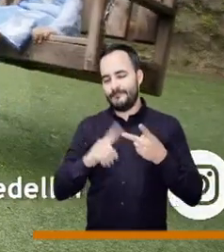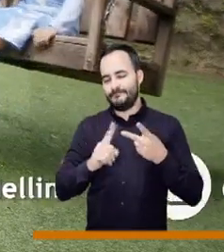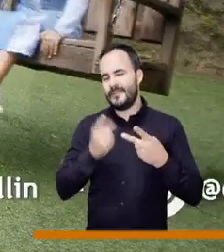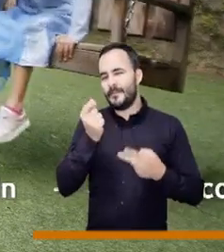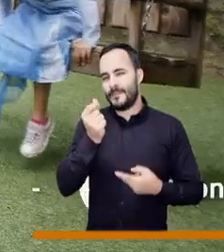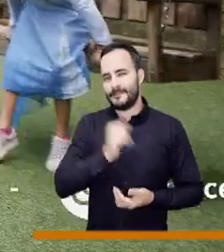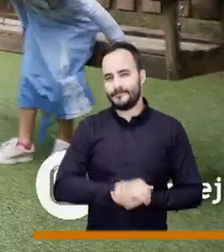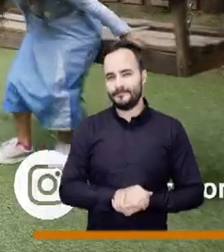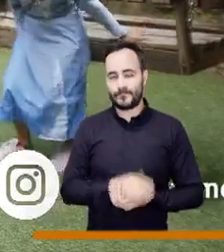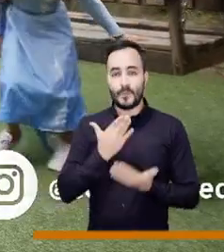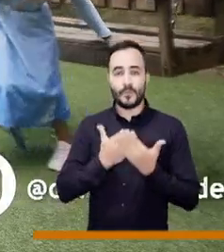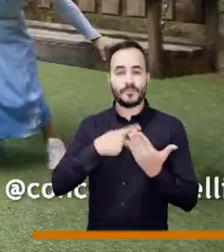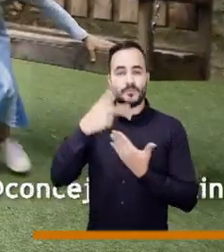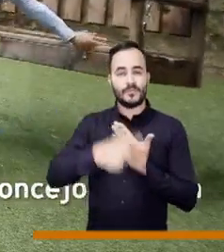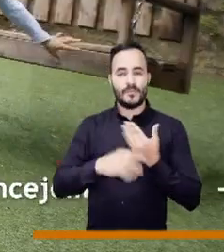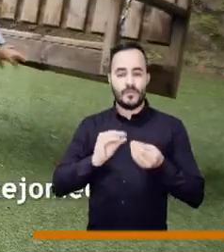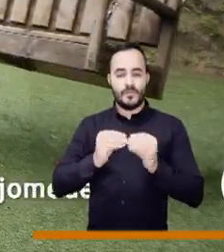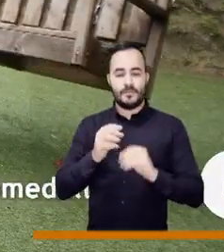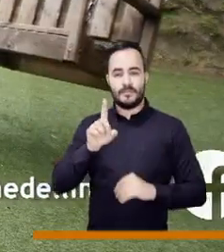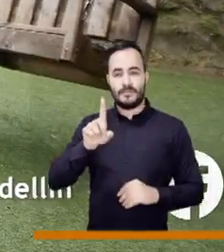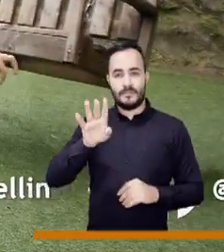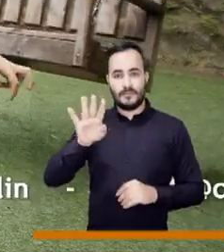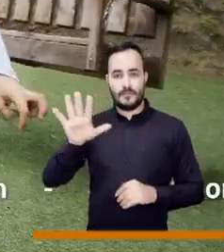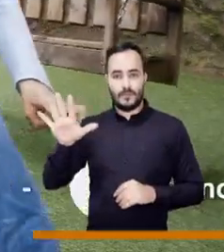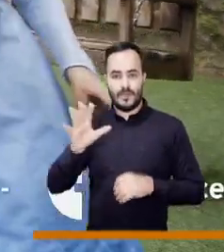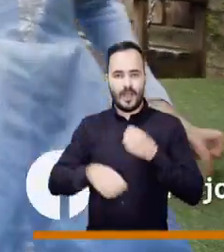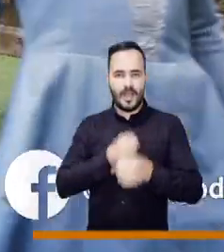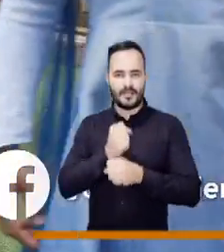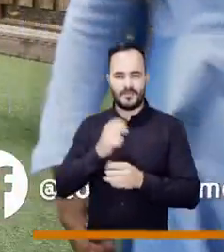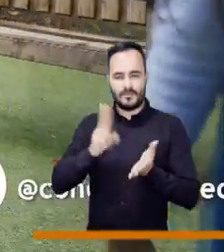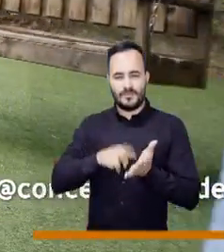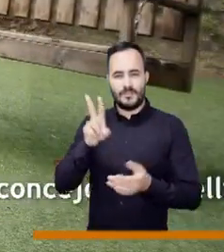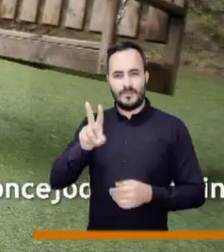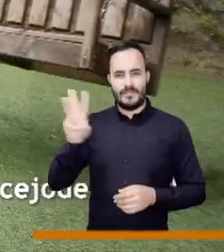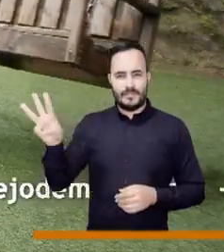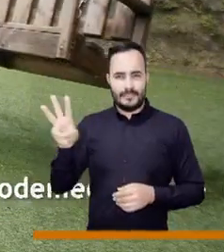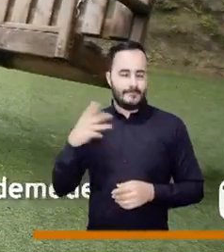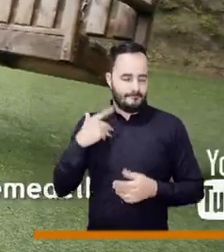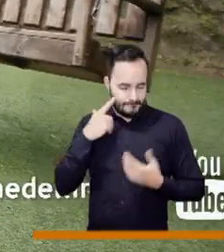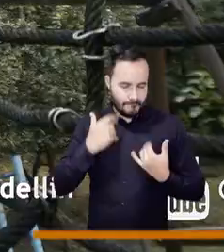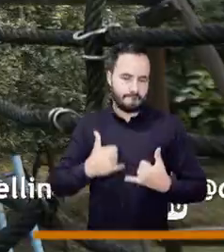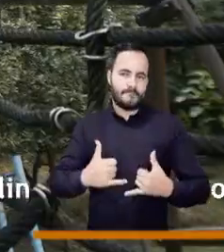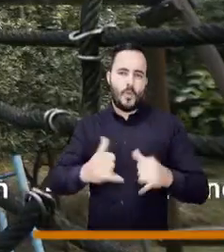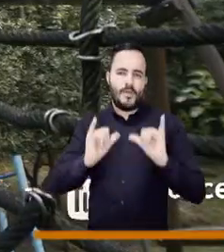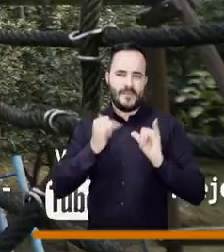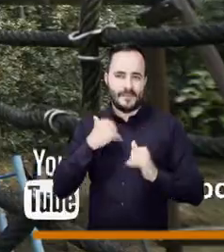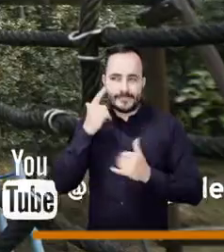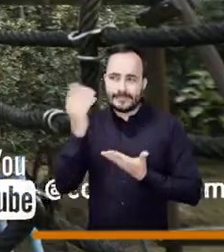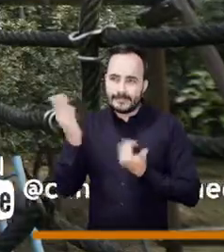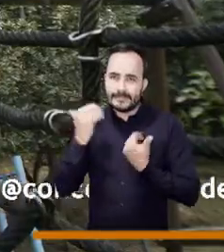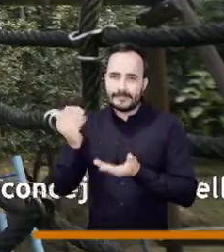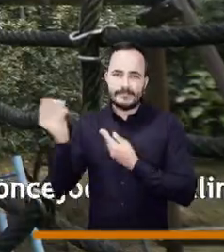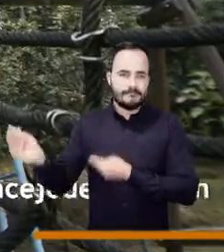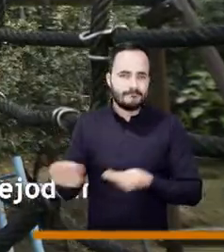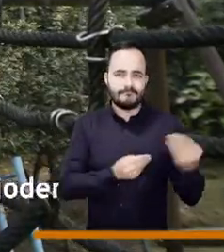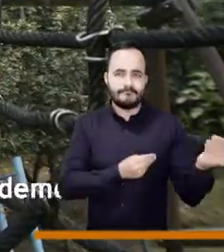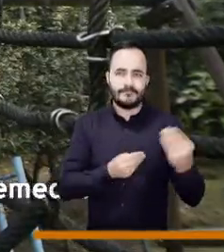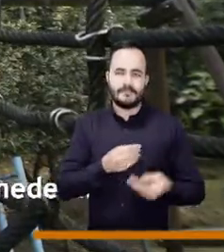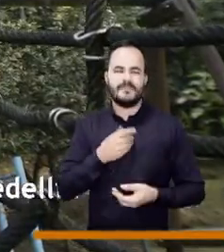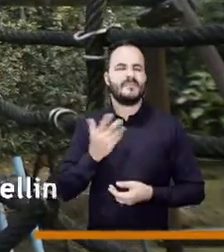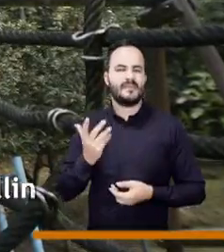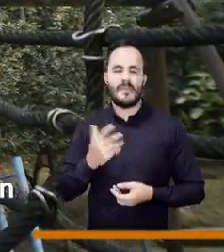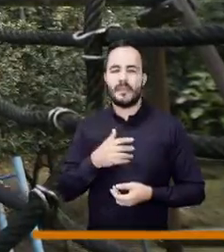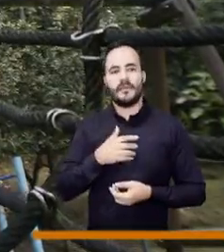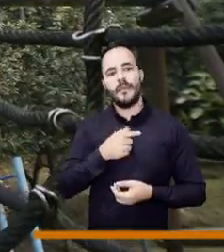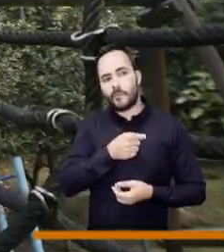porque tenemos el proyecto de acuerdo 145 del 2023 que sigue buscando autorizar transferencias